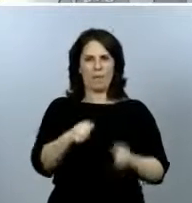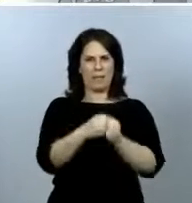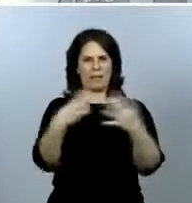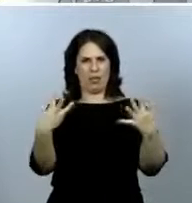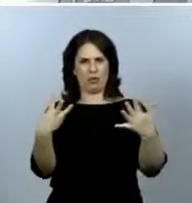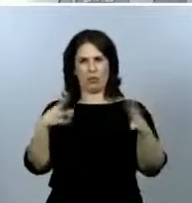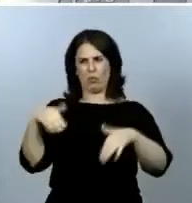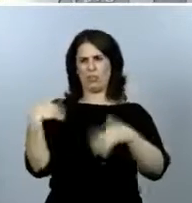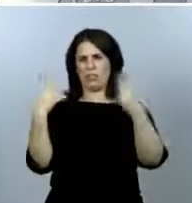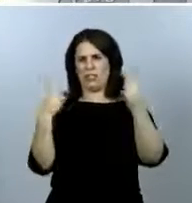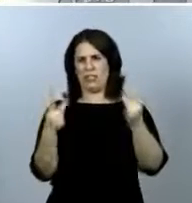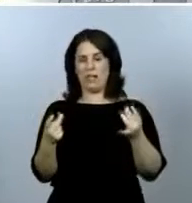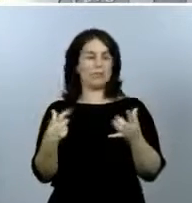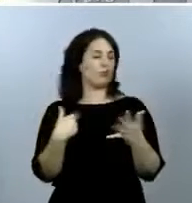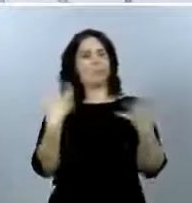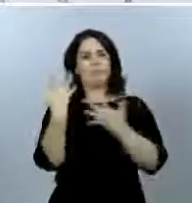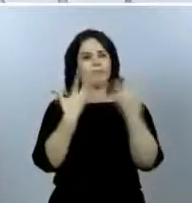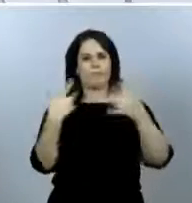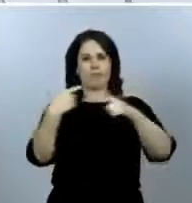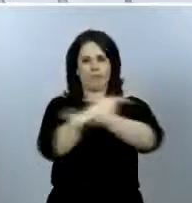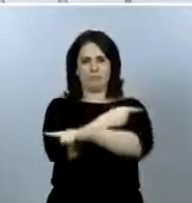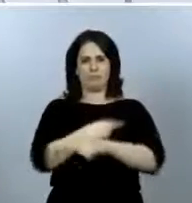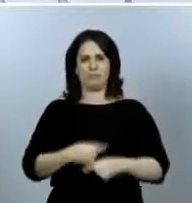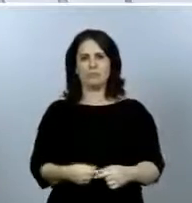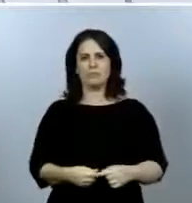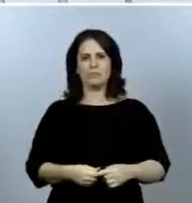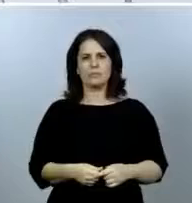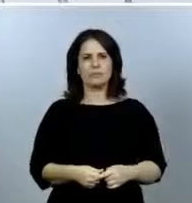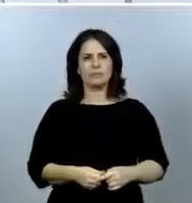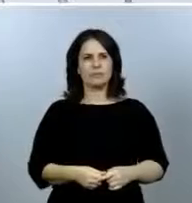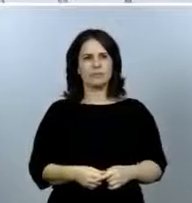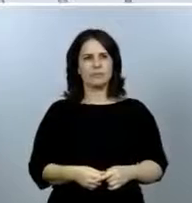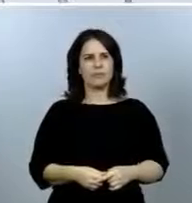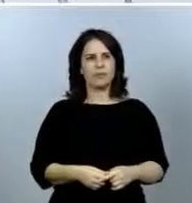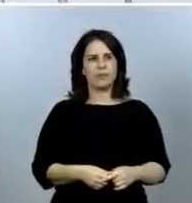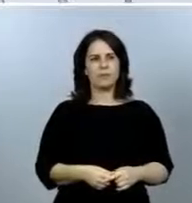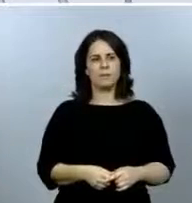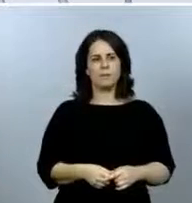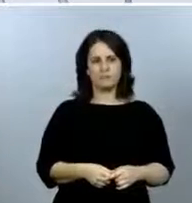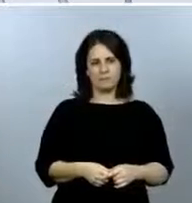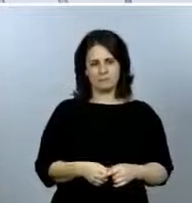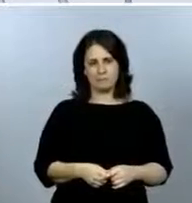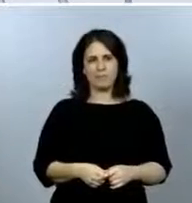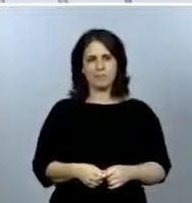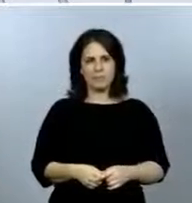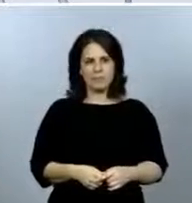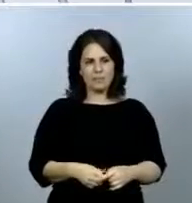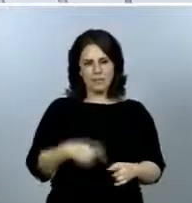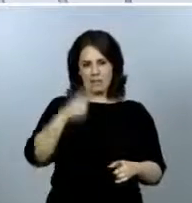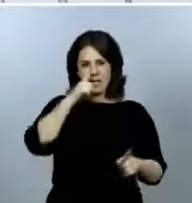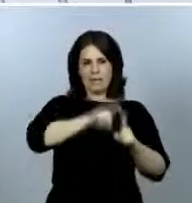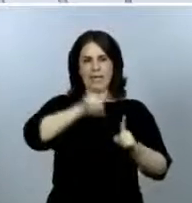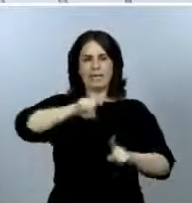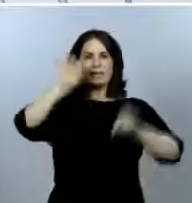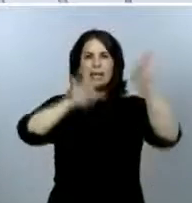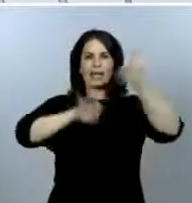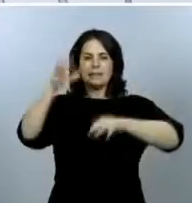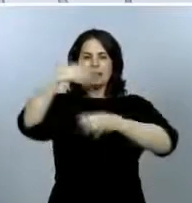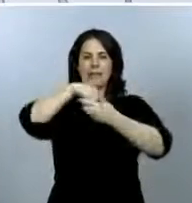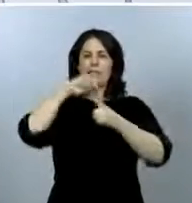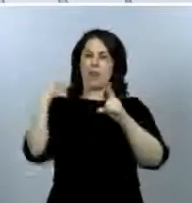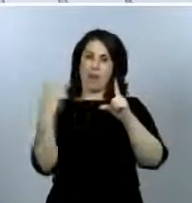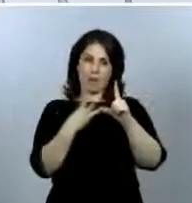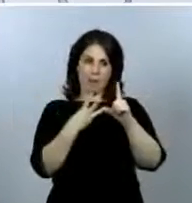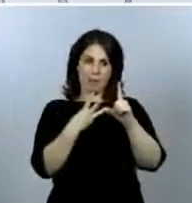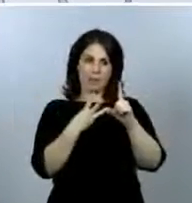cómo se explica si se dan cuenta en la estadística que está publica en la página web sí que es cierto que